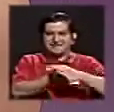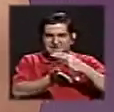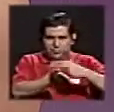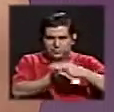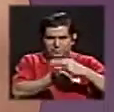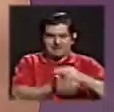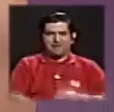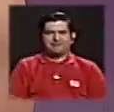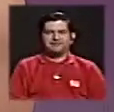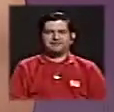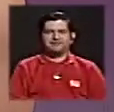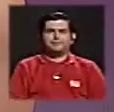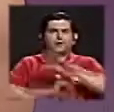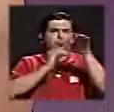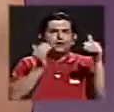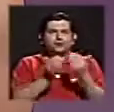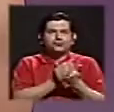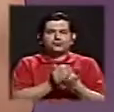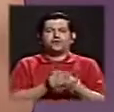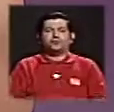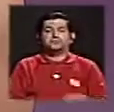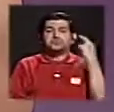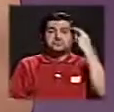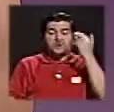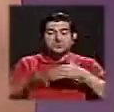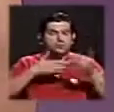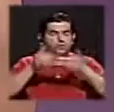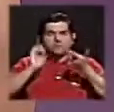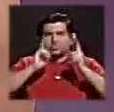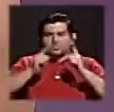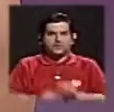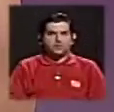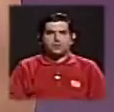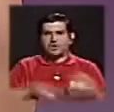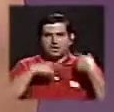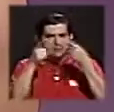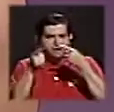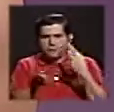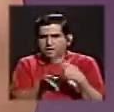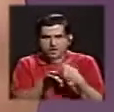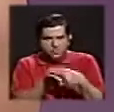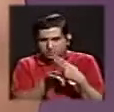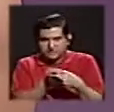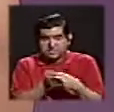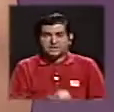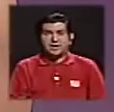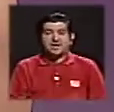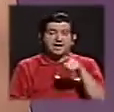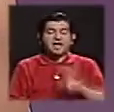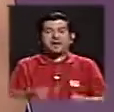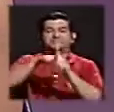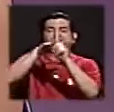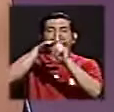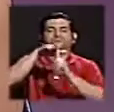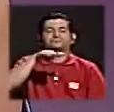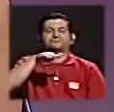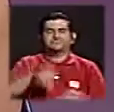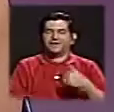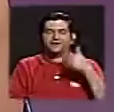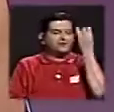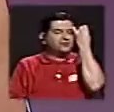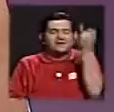hospitales. Entonces, todos aquellos que por la razón que sea no están llegando a los hospitales están todavía invisibles y no